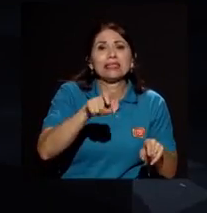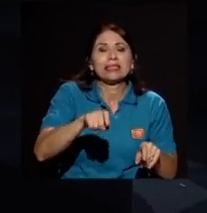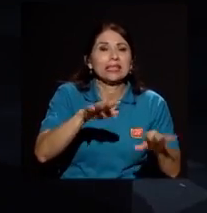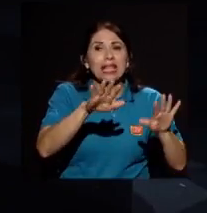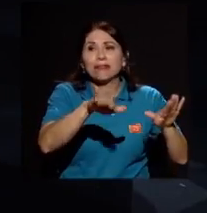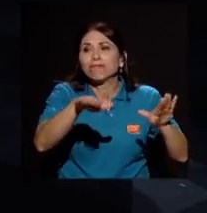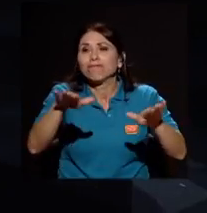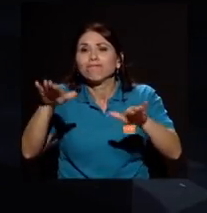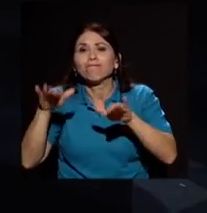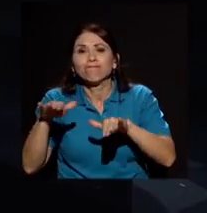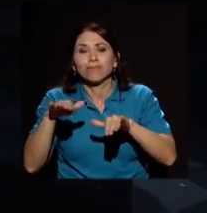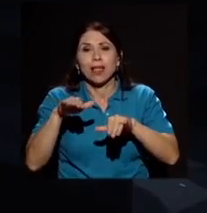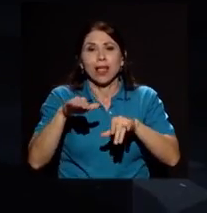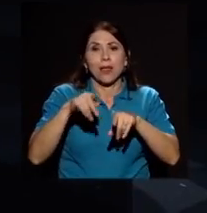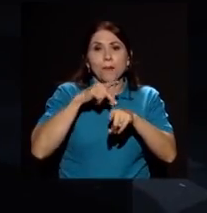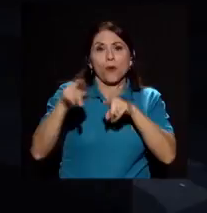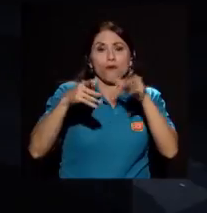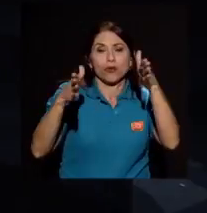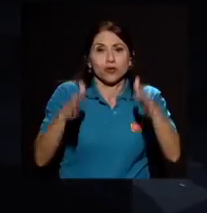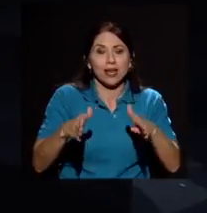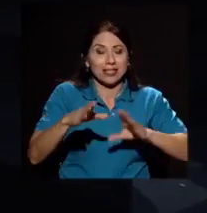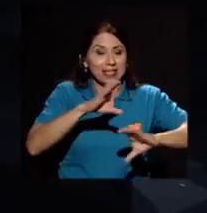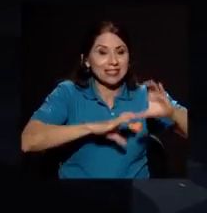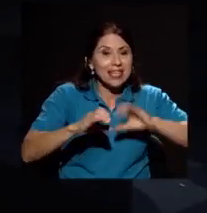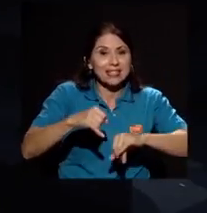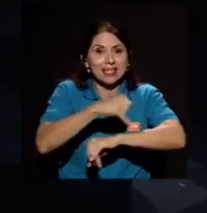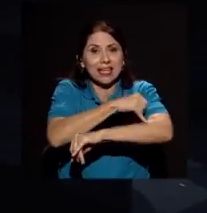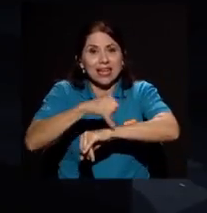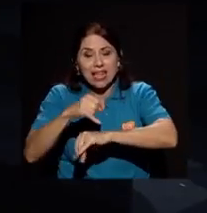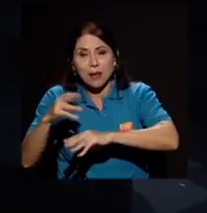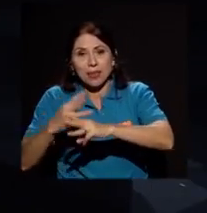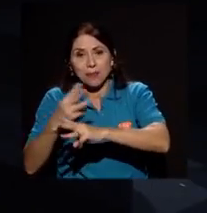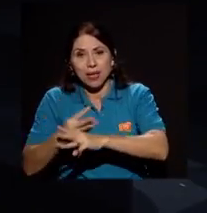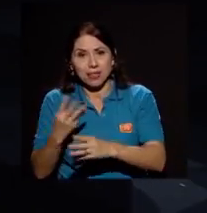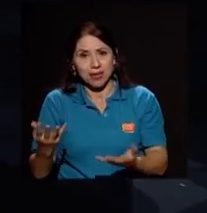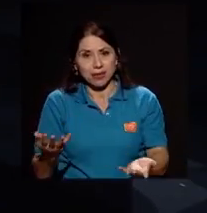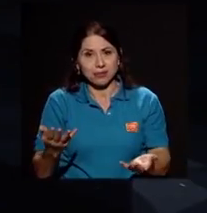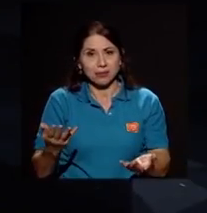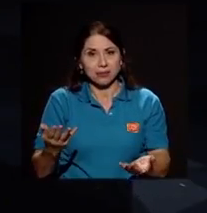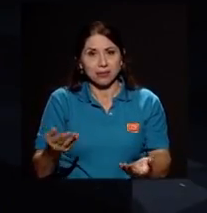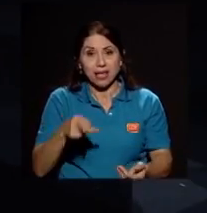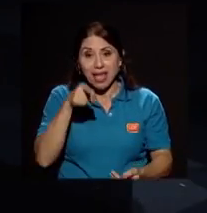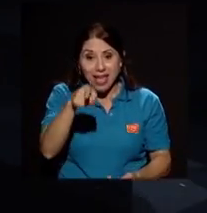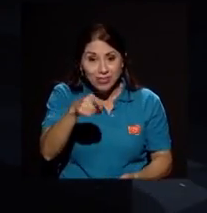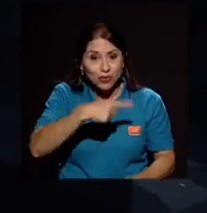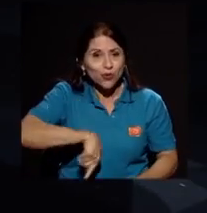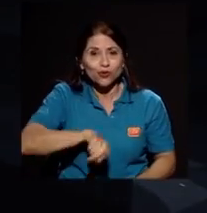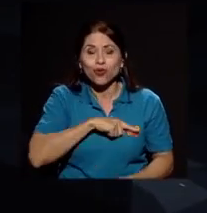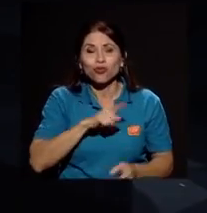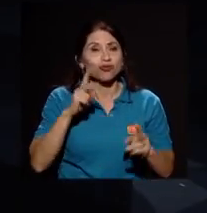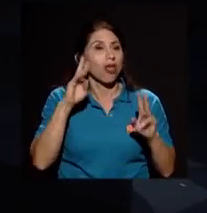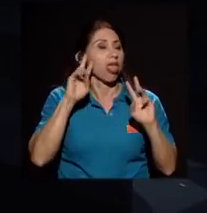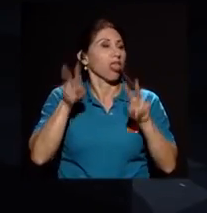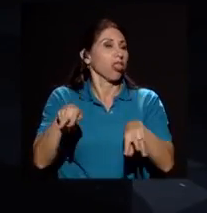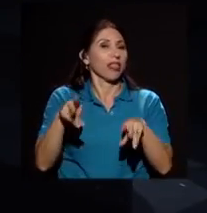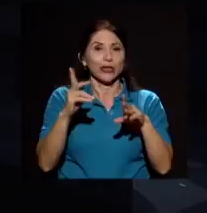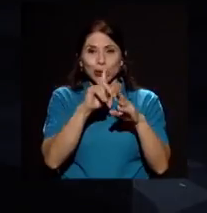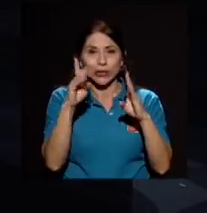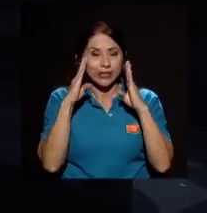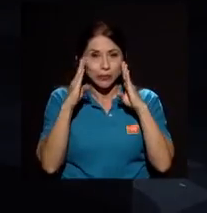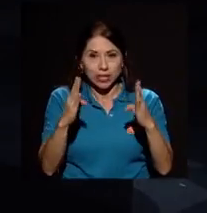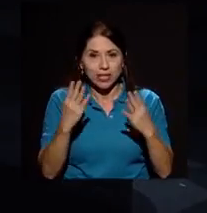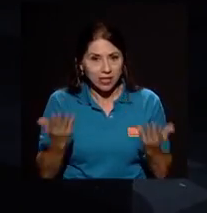en ciencias e ingenierías matemáticas eso no lo estamos atendiendo no lo estamos atendiendo